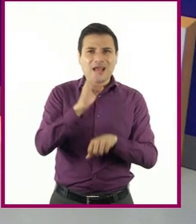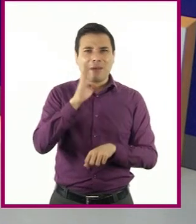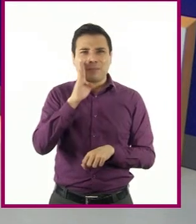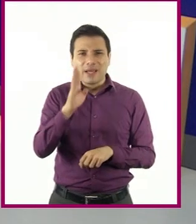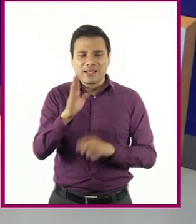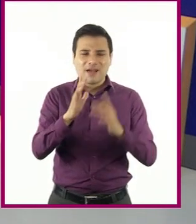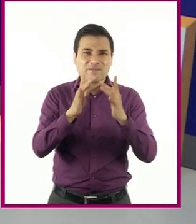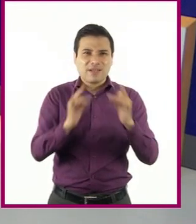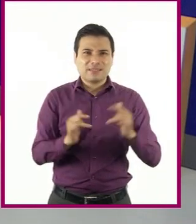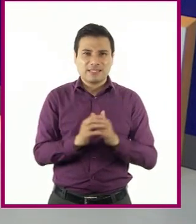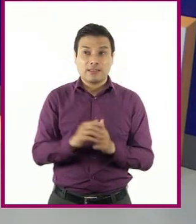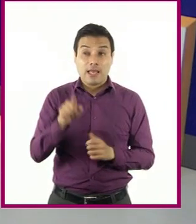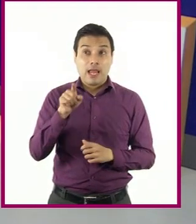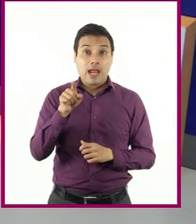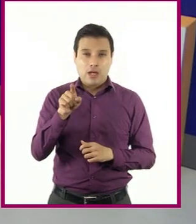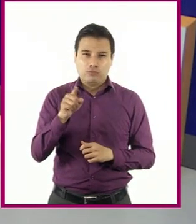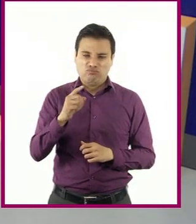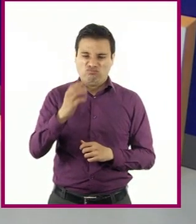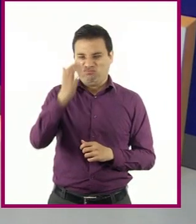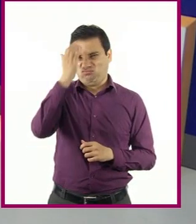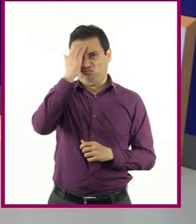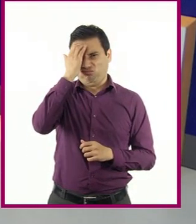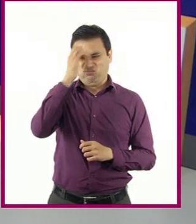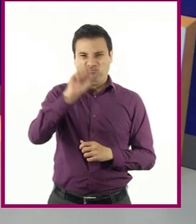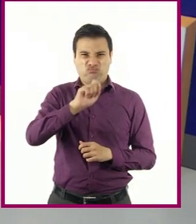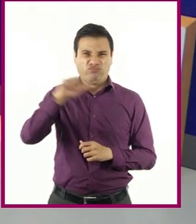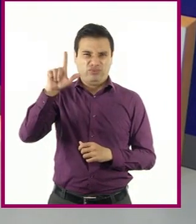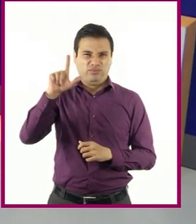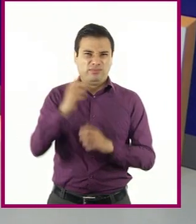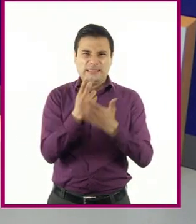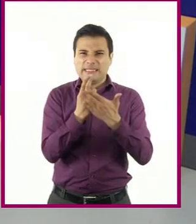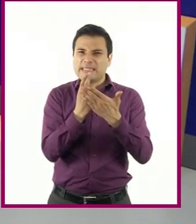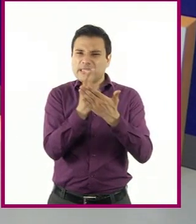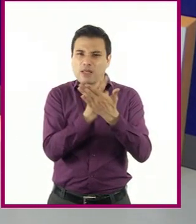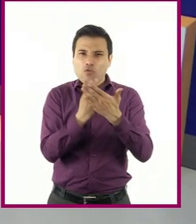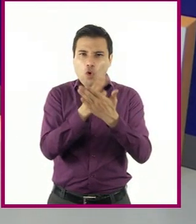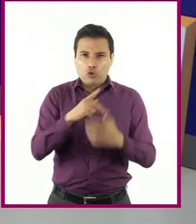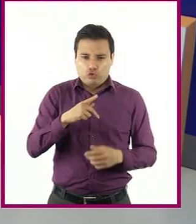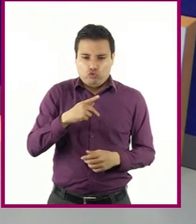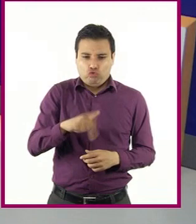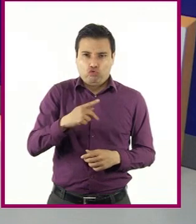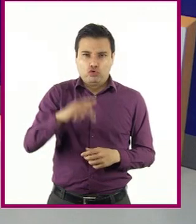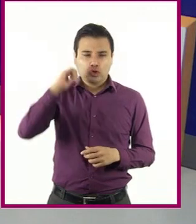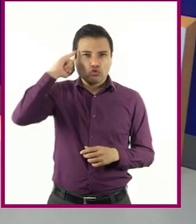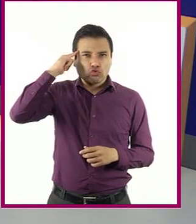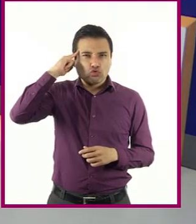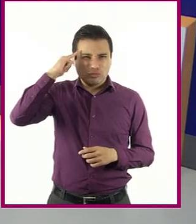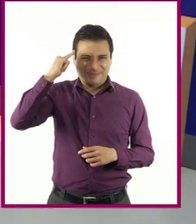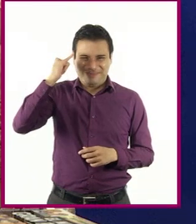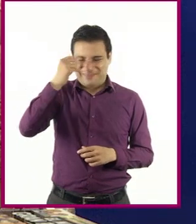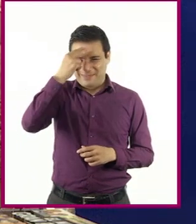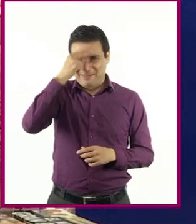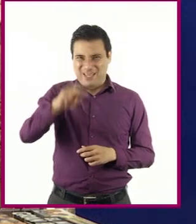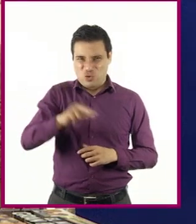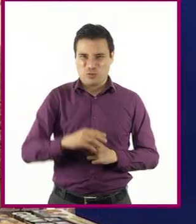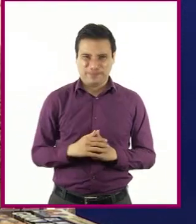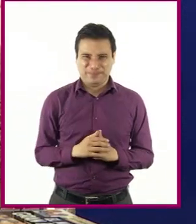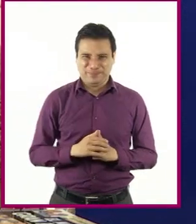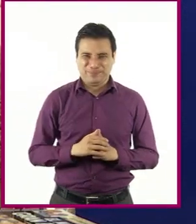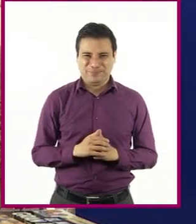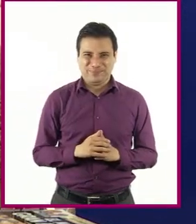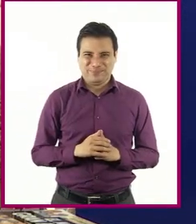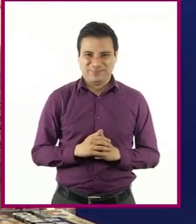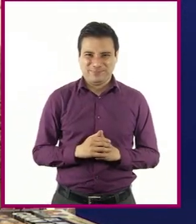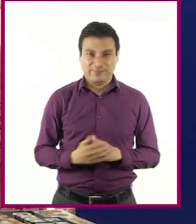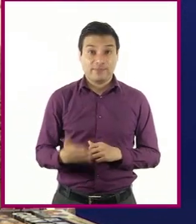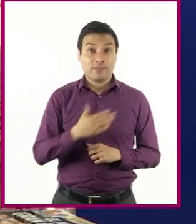era especialista en códices prehispánicos, una forma de historieta única en el mundo. Por otro lado, mi